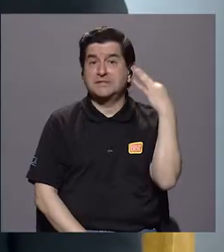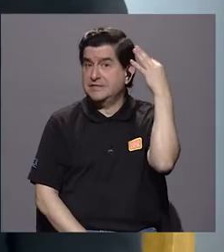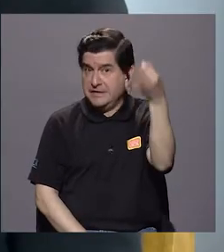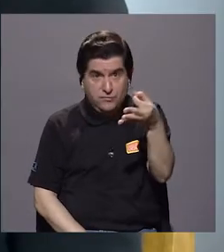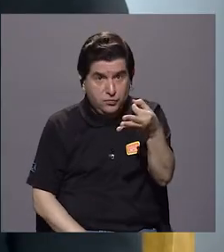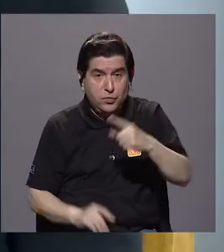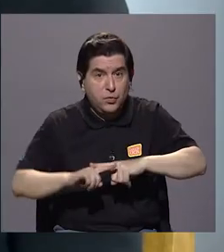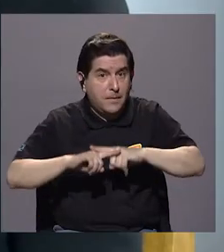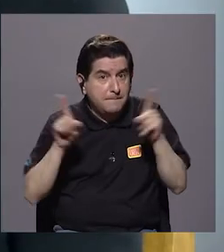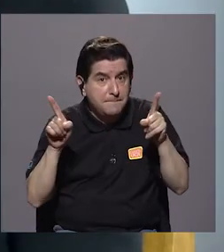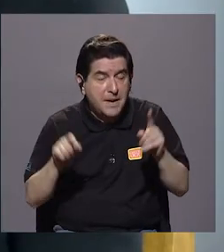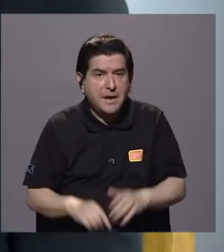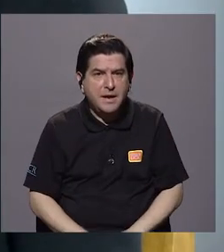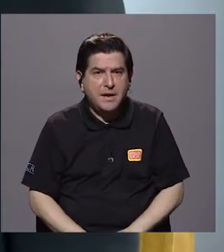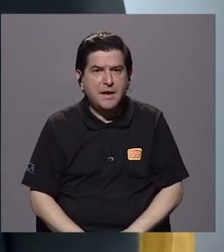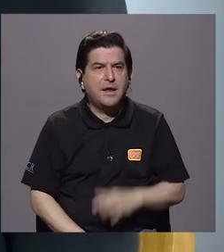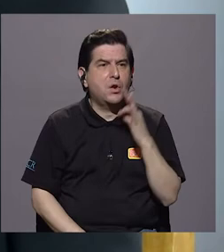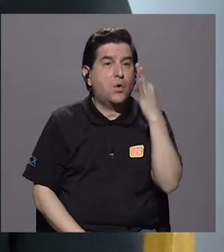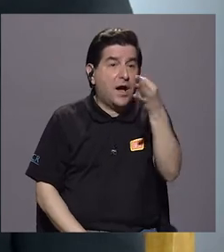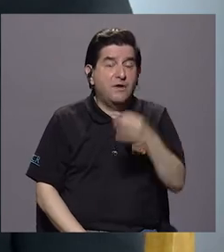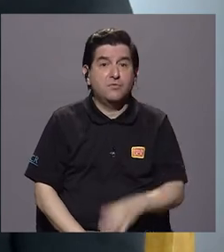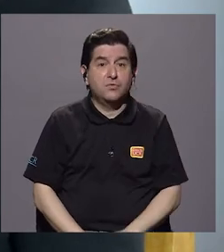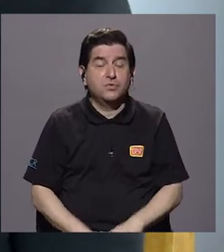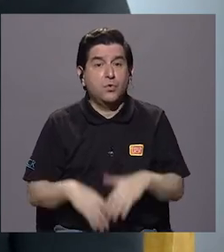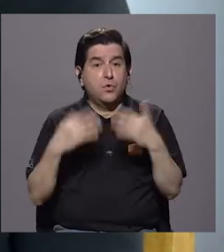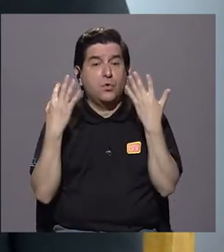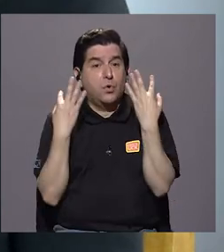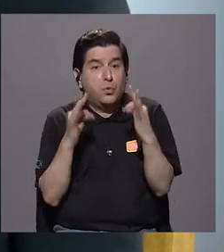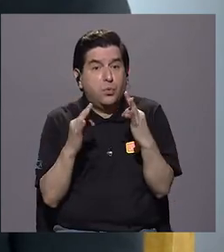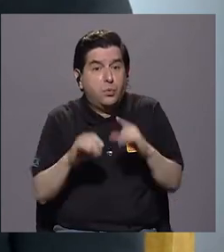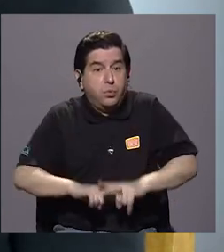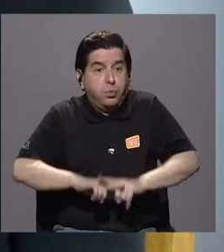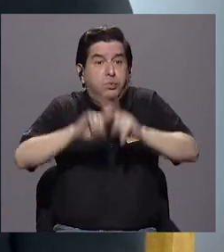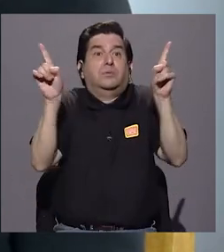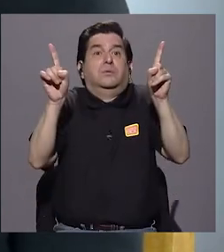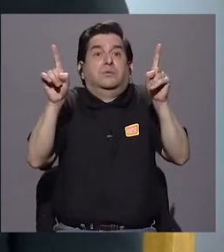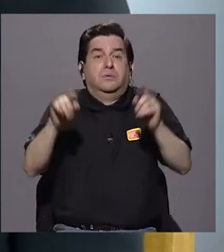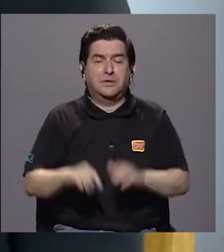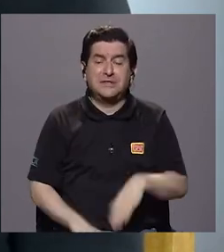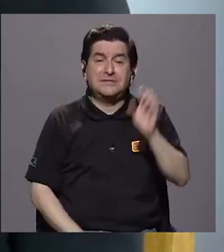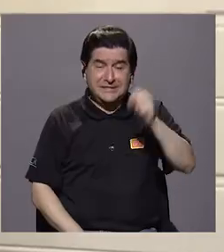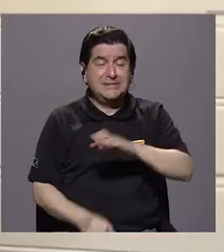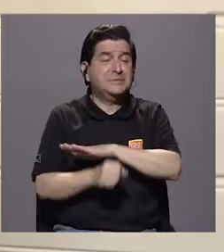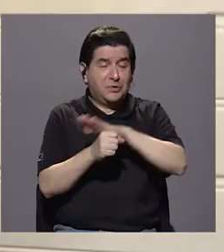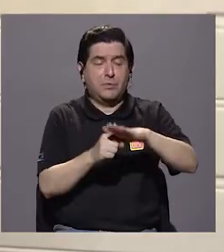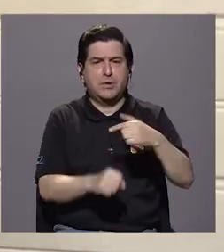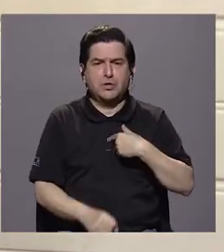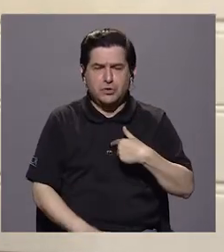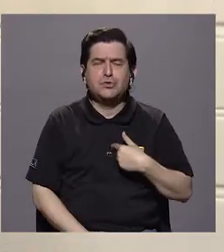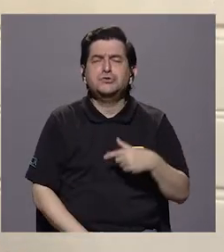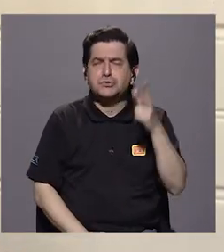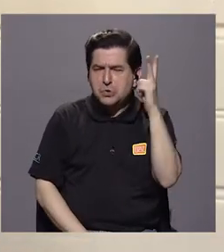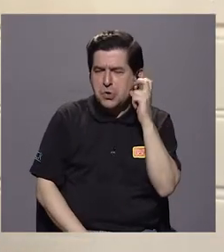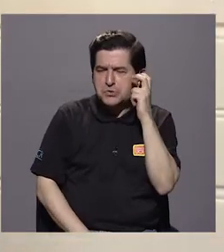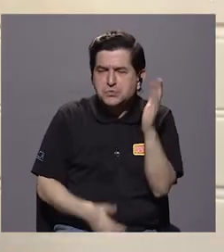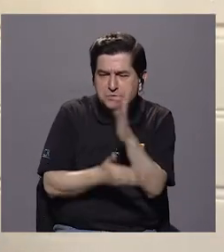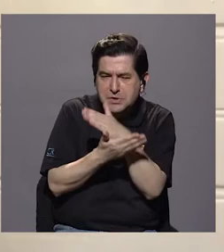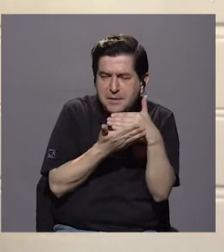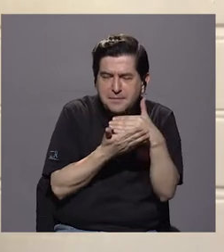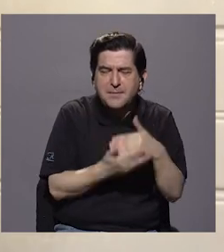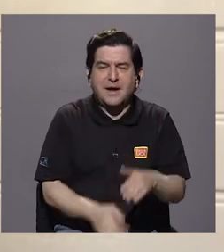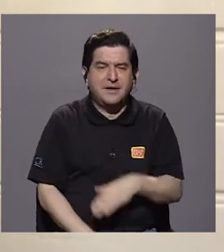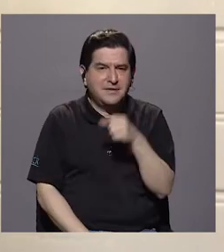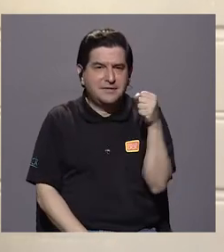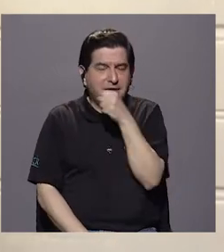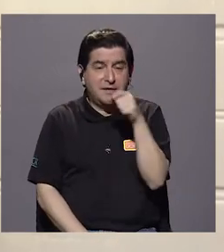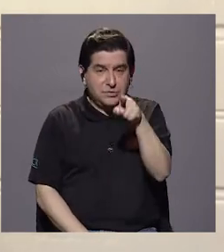que lo que viene en camino es tan atrevido y tan diferente. Totalmente, ¿verdad? También. Yo tuve sí. el gusto de escuchar ese pedacito de canción que sí. usted